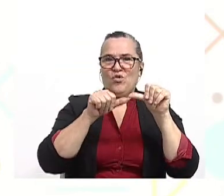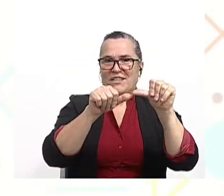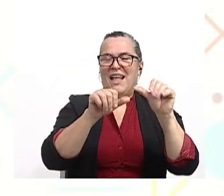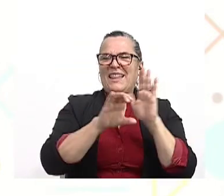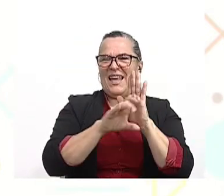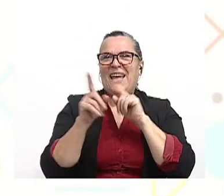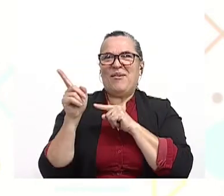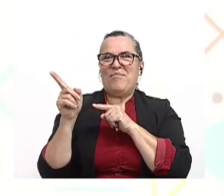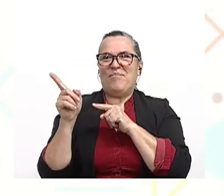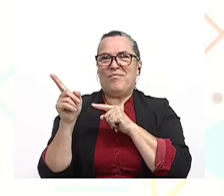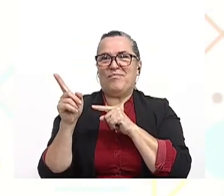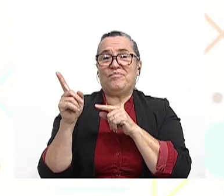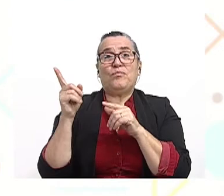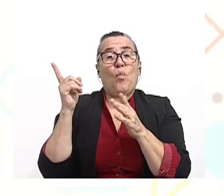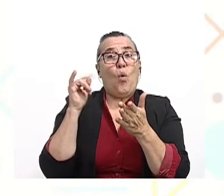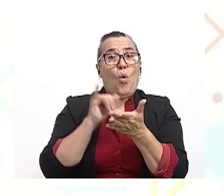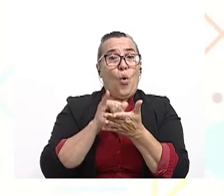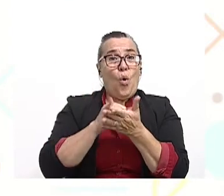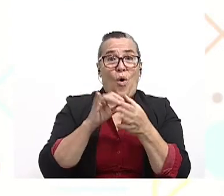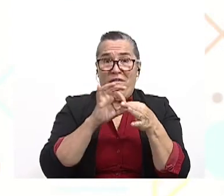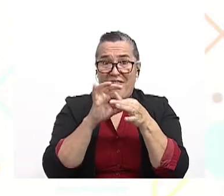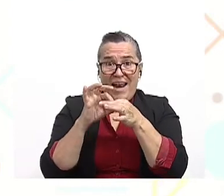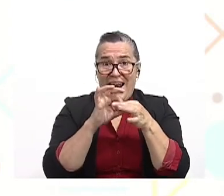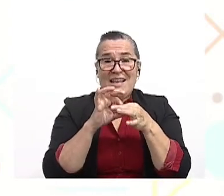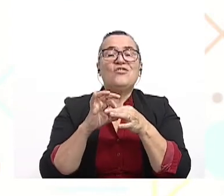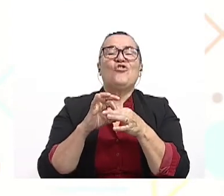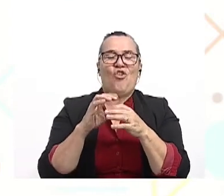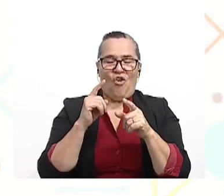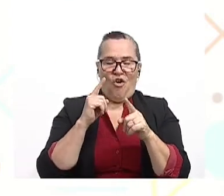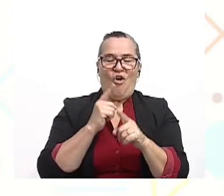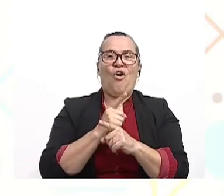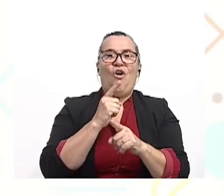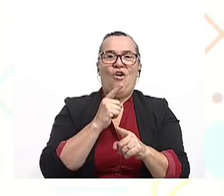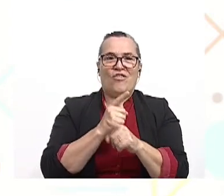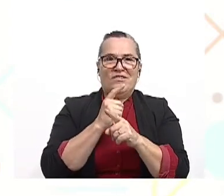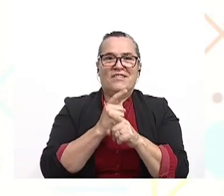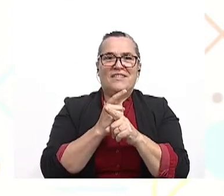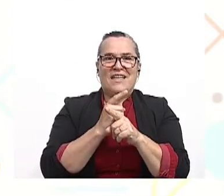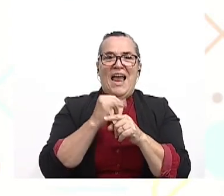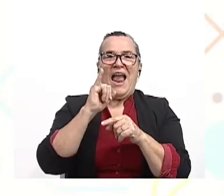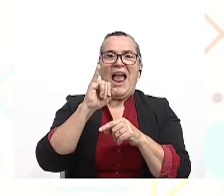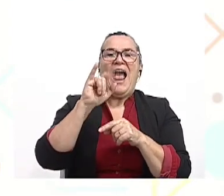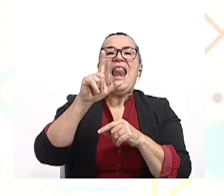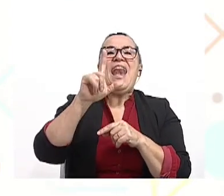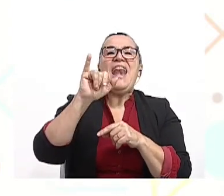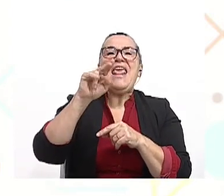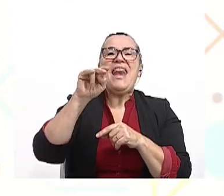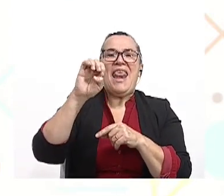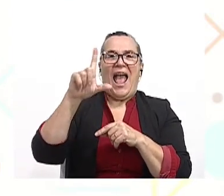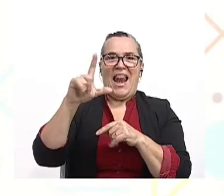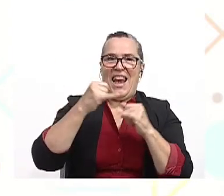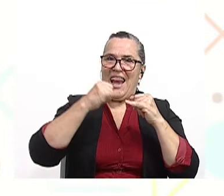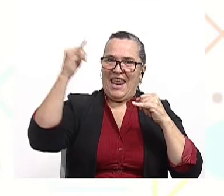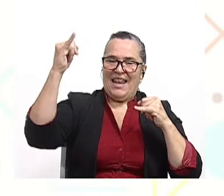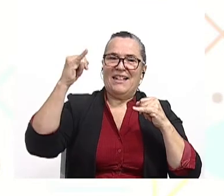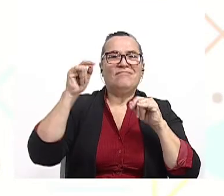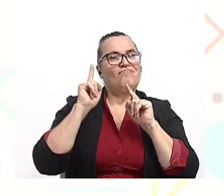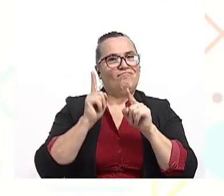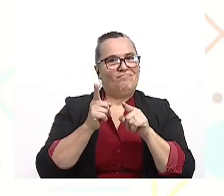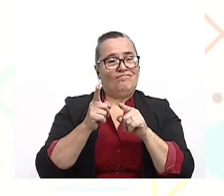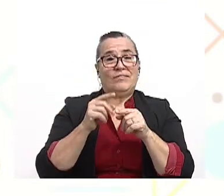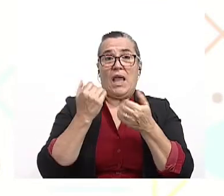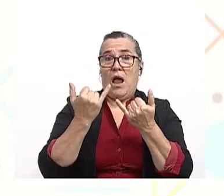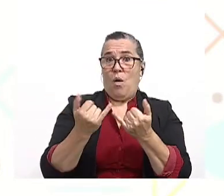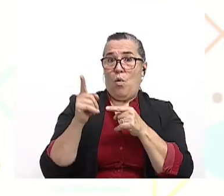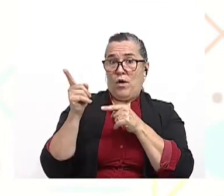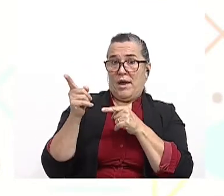particular. Por lo tanto, esta relación sí corresponde a una relación lineal. Ahora bien, tomando dos puntos